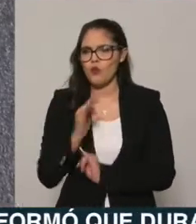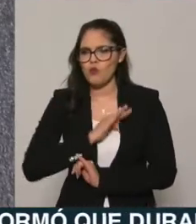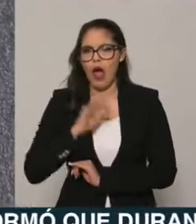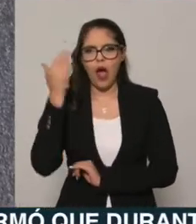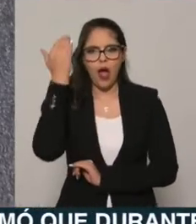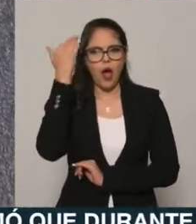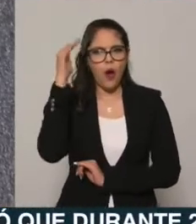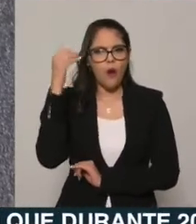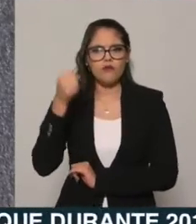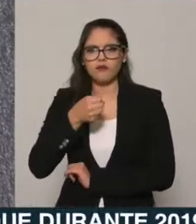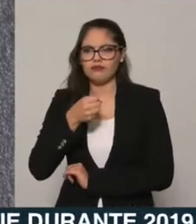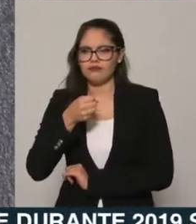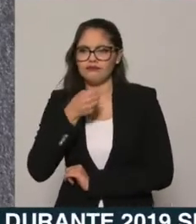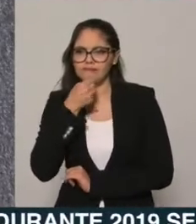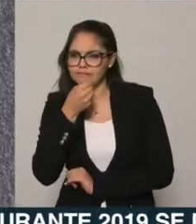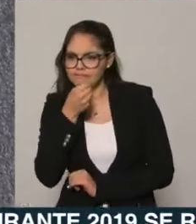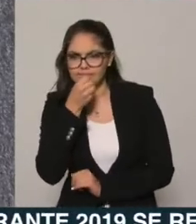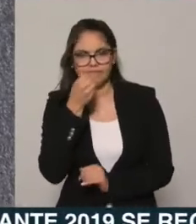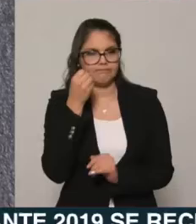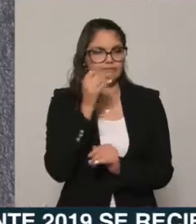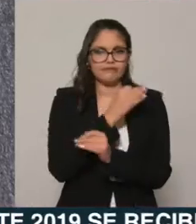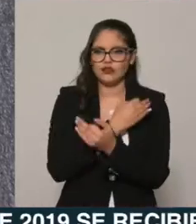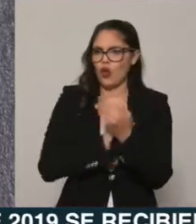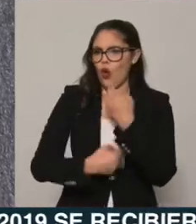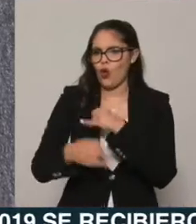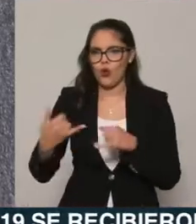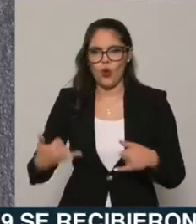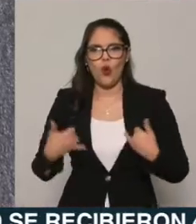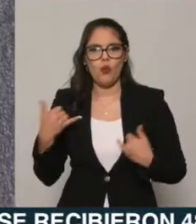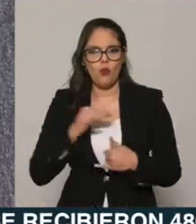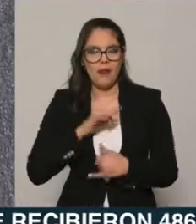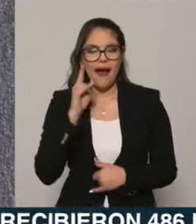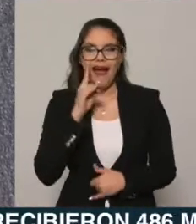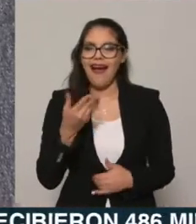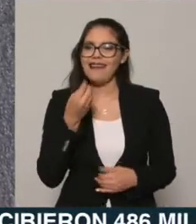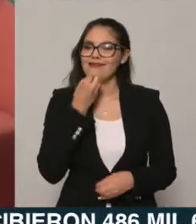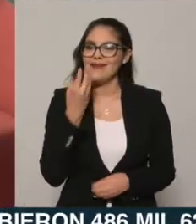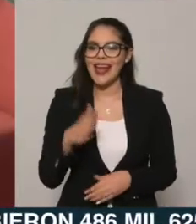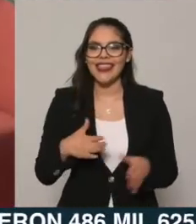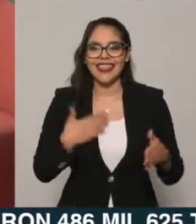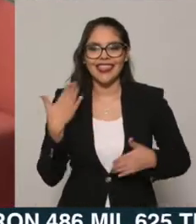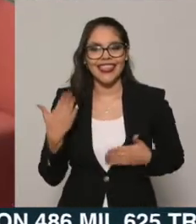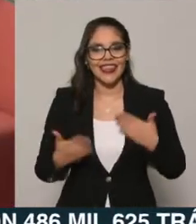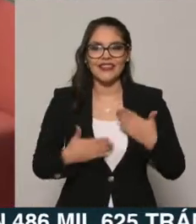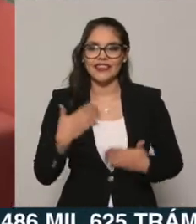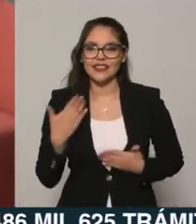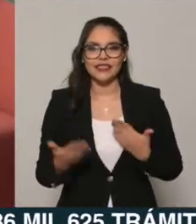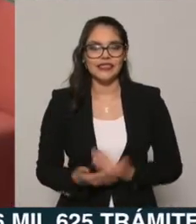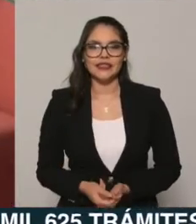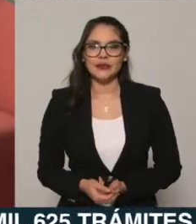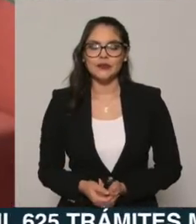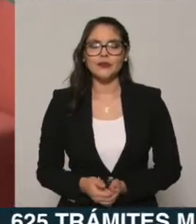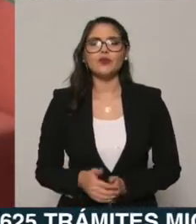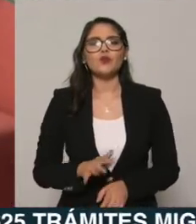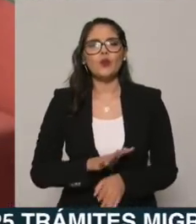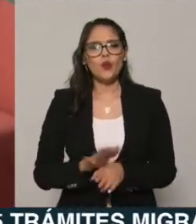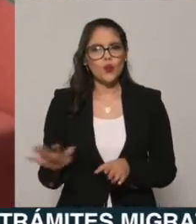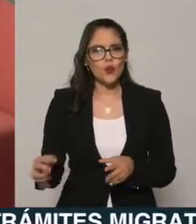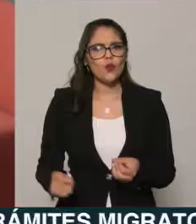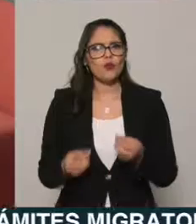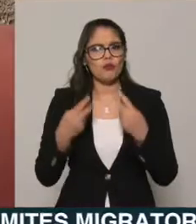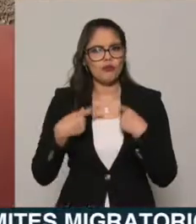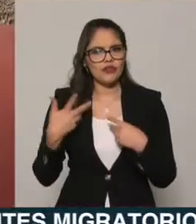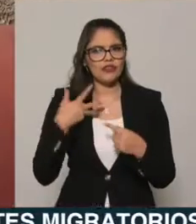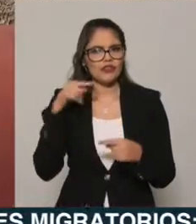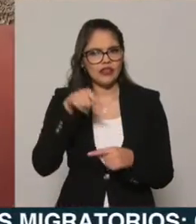puede disfrutar cualquier integrante de la familia, muy amena y divertida. Mildred, ¿cuántos actores hay en escena? ¿Qué podrán disfrutar? ¿Hay